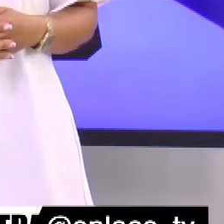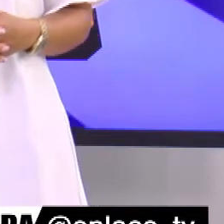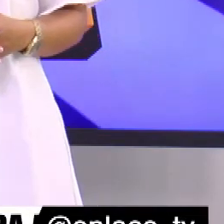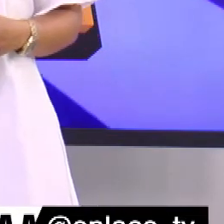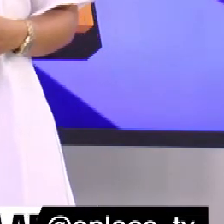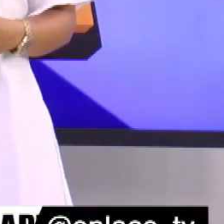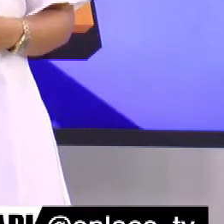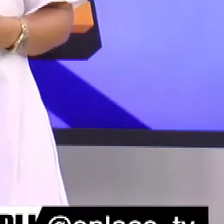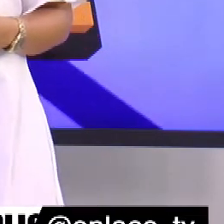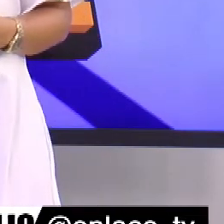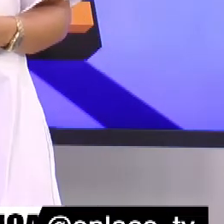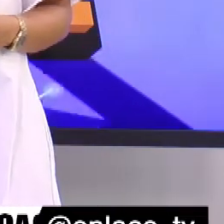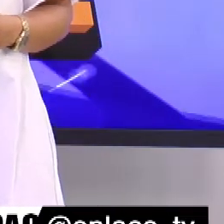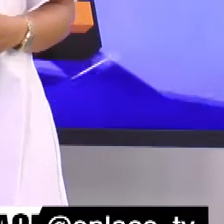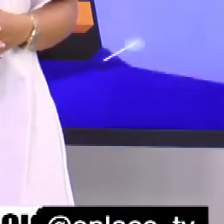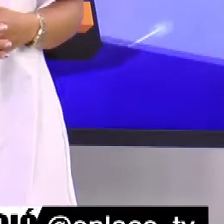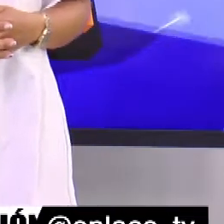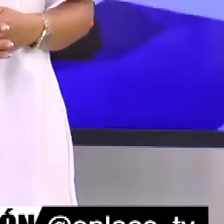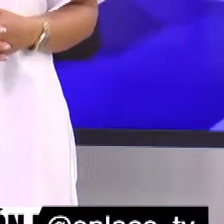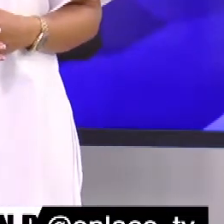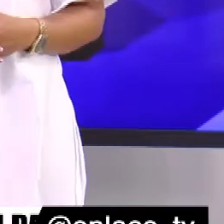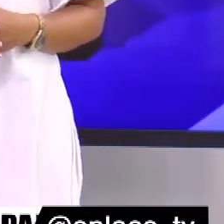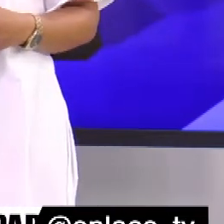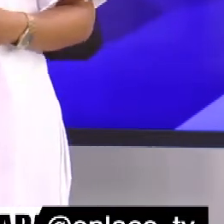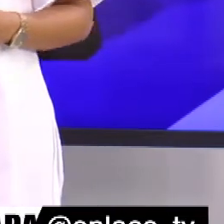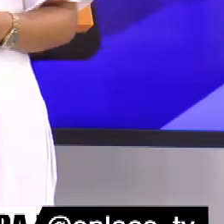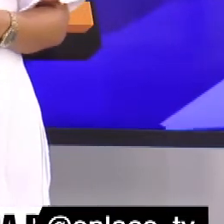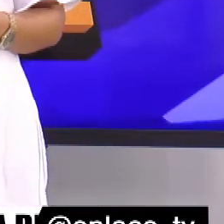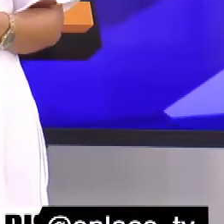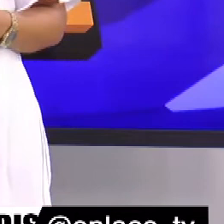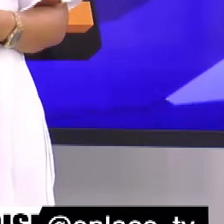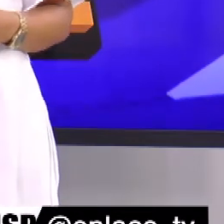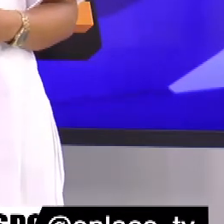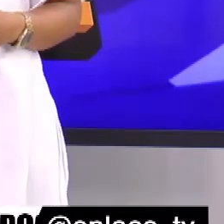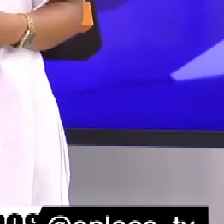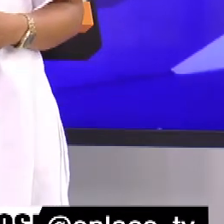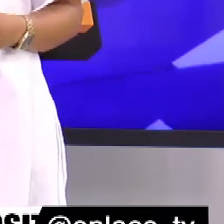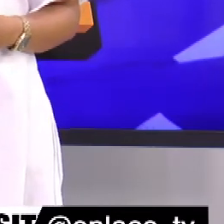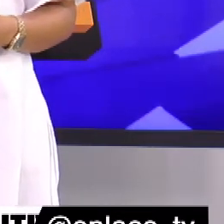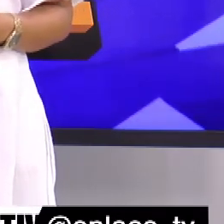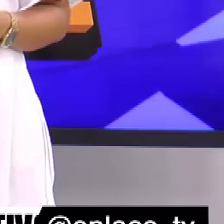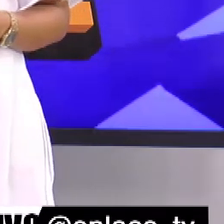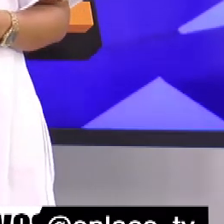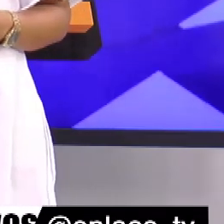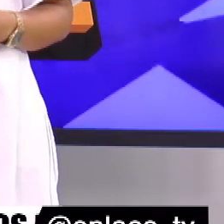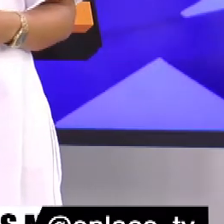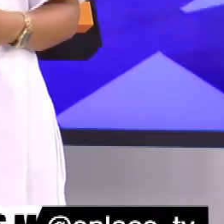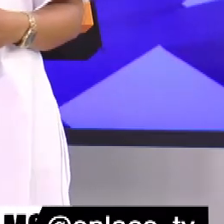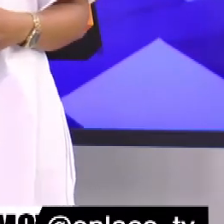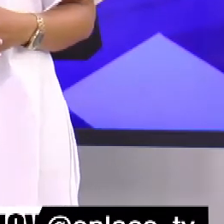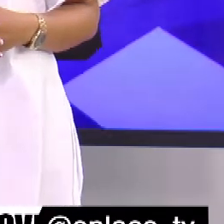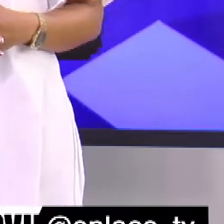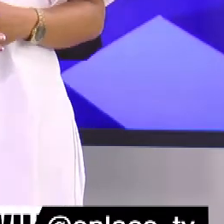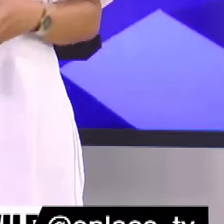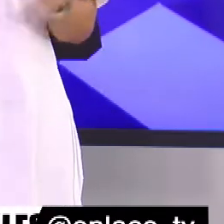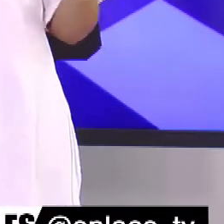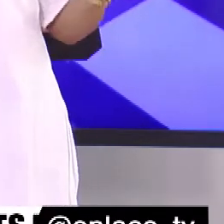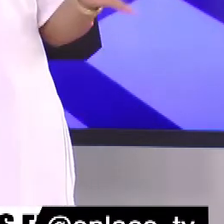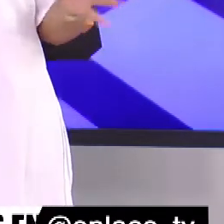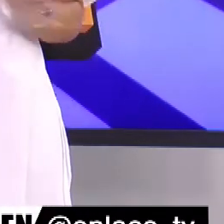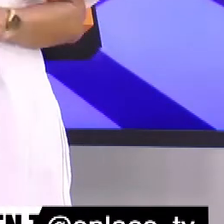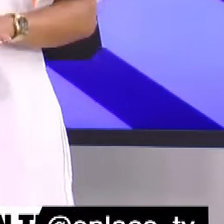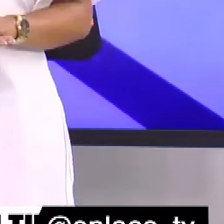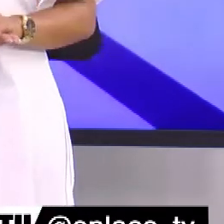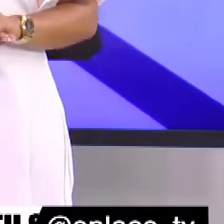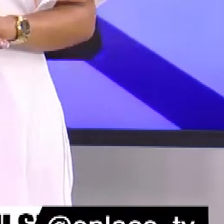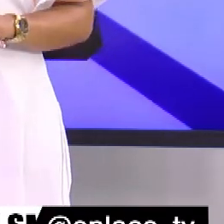del Usuario y del Vocal de Servicio, una actividad realizada en la ciudad de Bucaramanga. Participan delegados de Barranca Bermeja. En otras